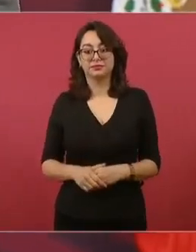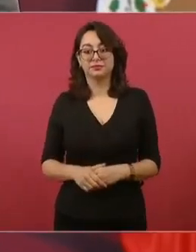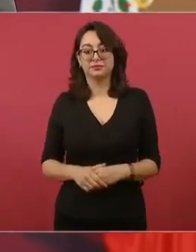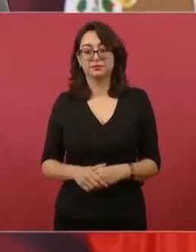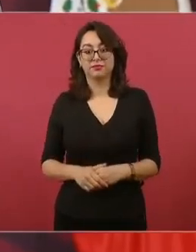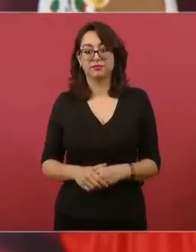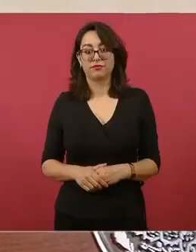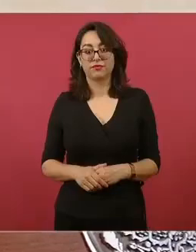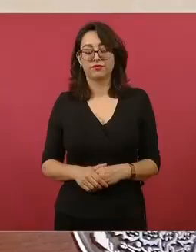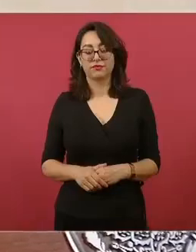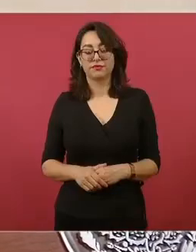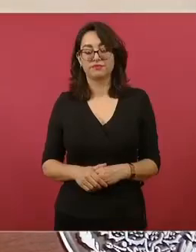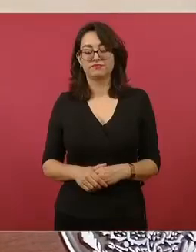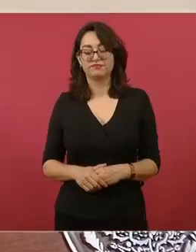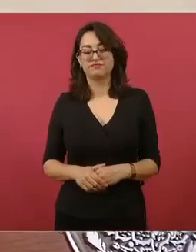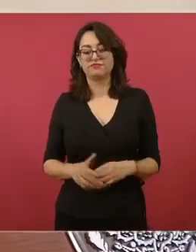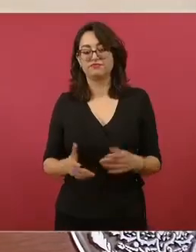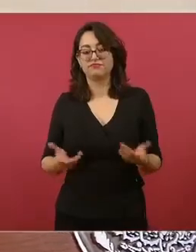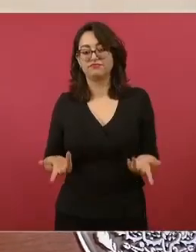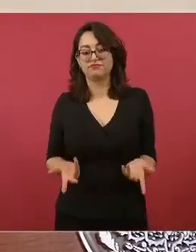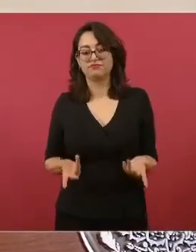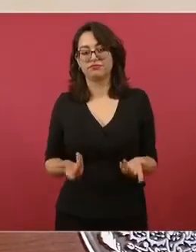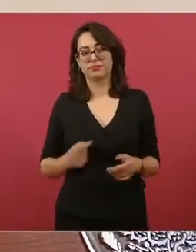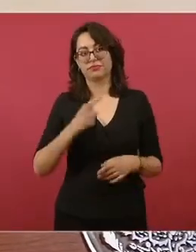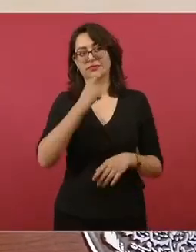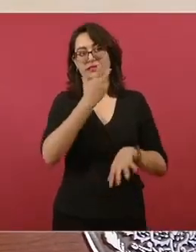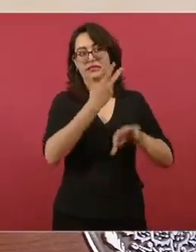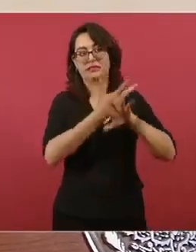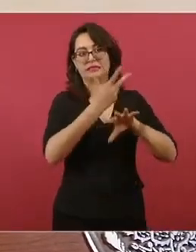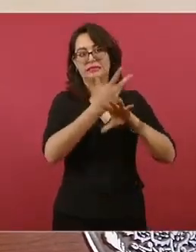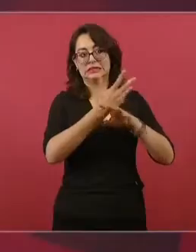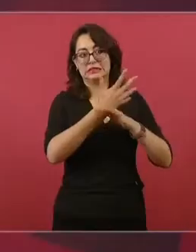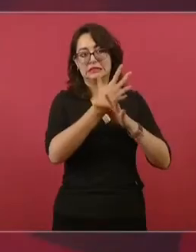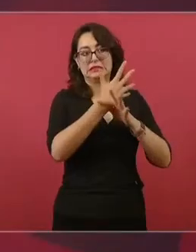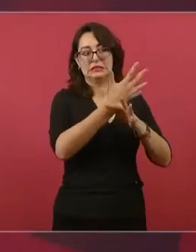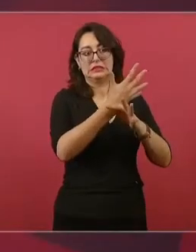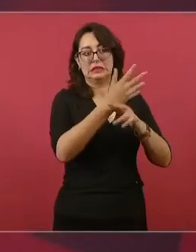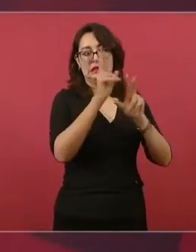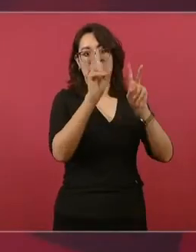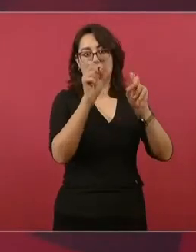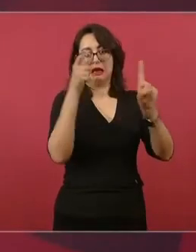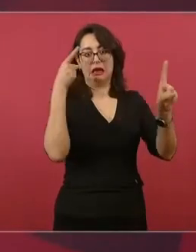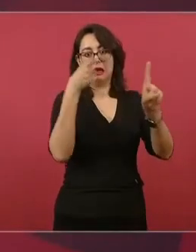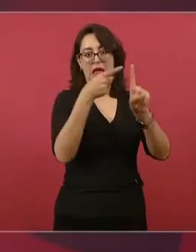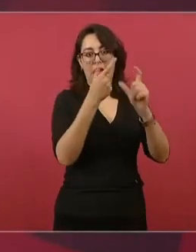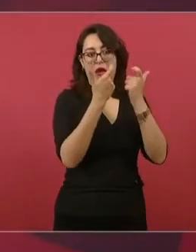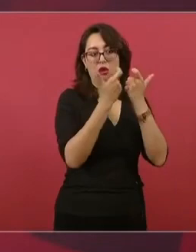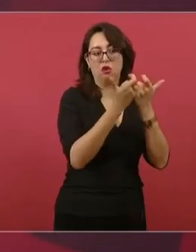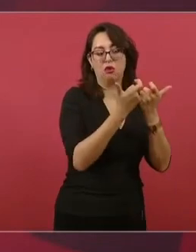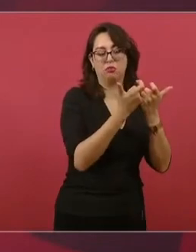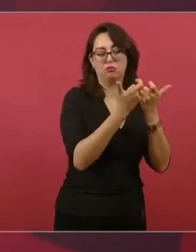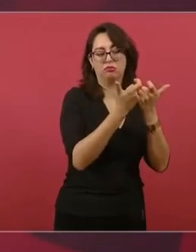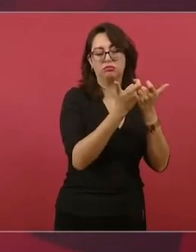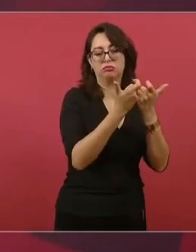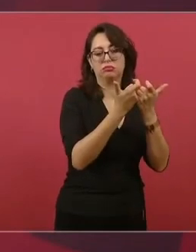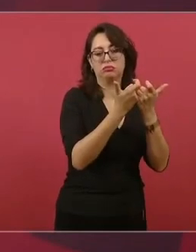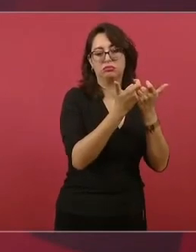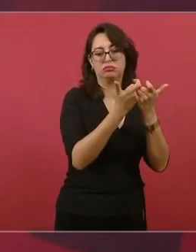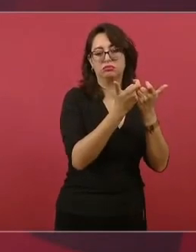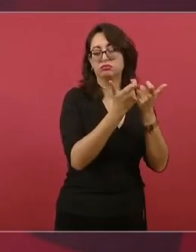Tampoco lo puedo decir, porque era lo que importaba entonces. Entonces, ahora es